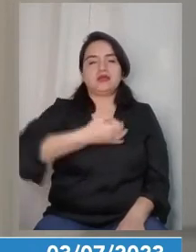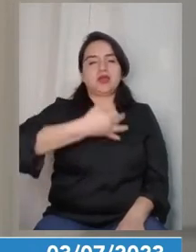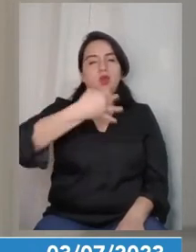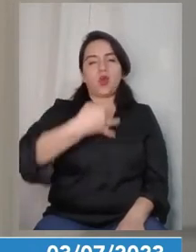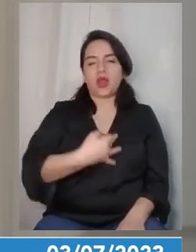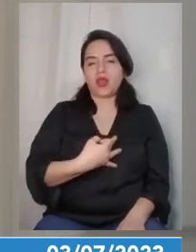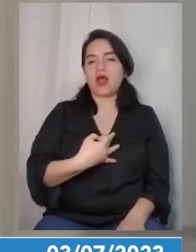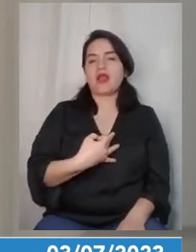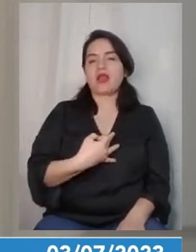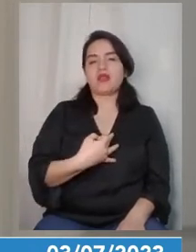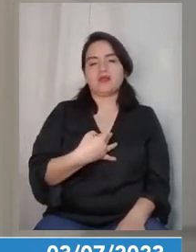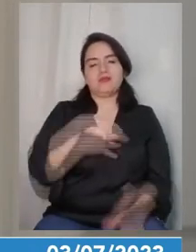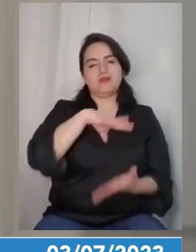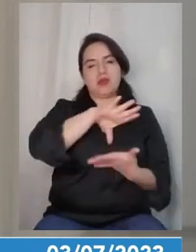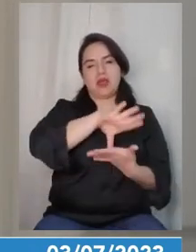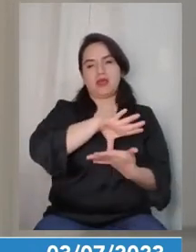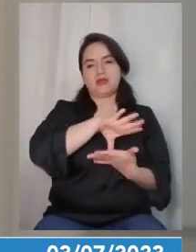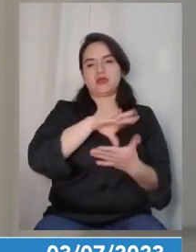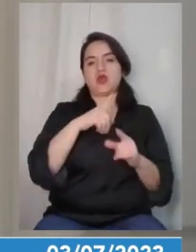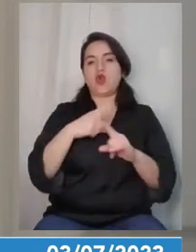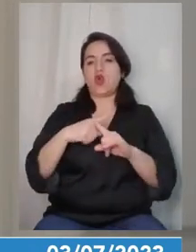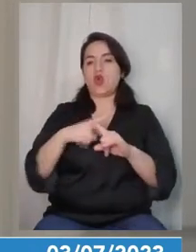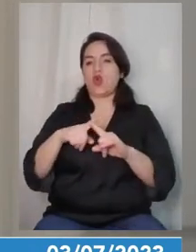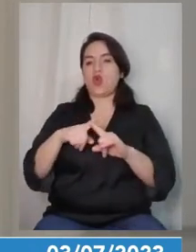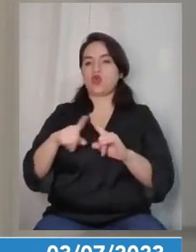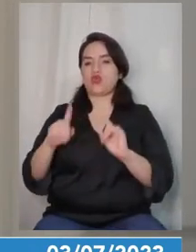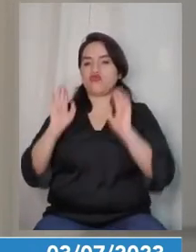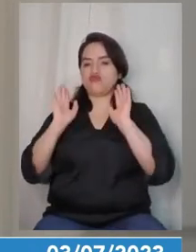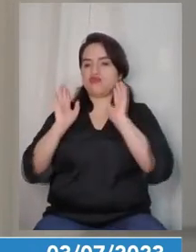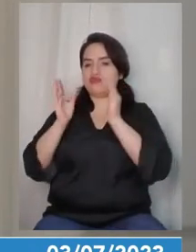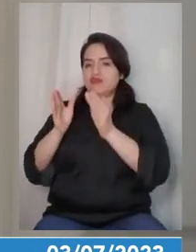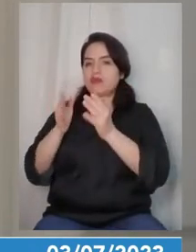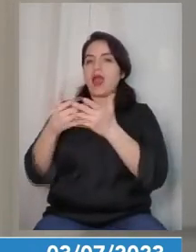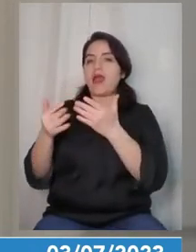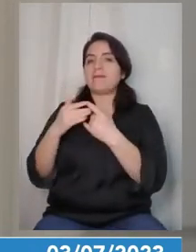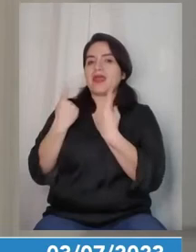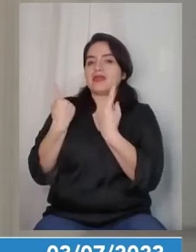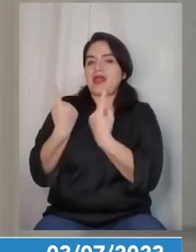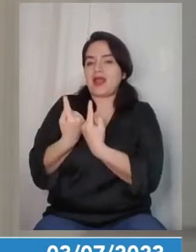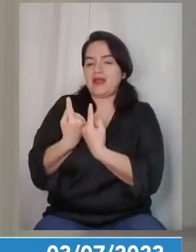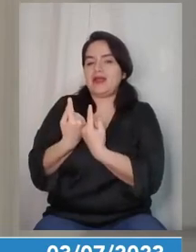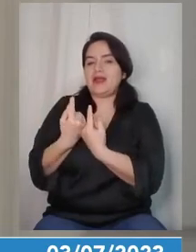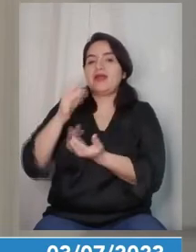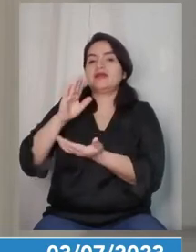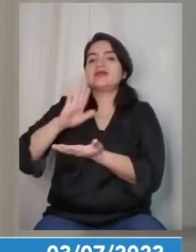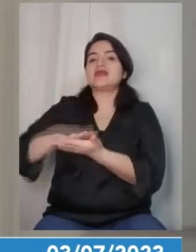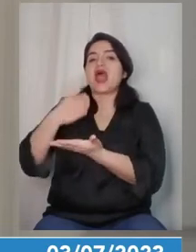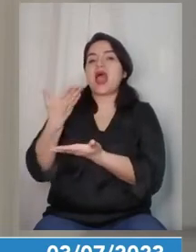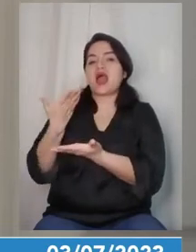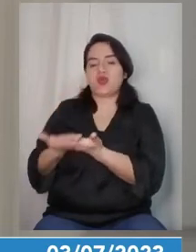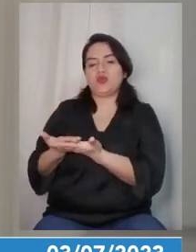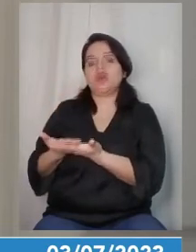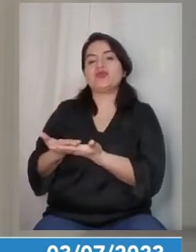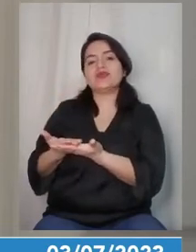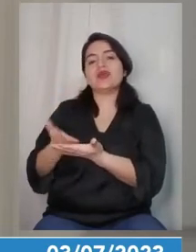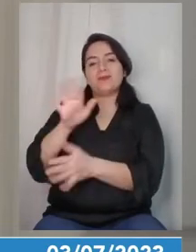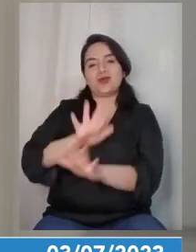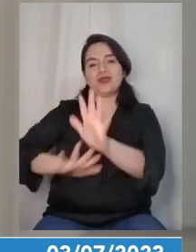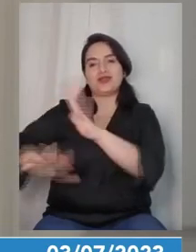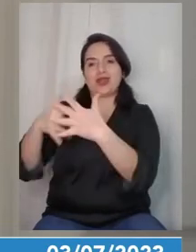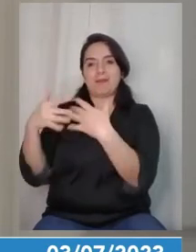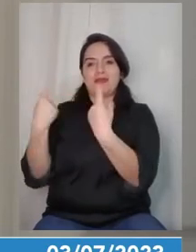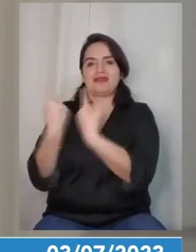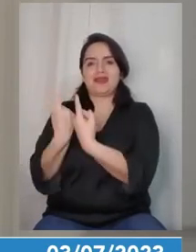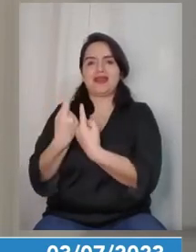y una función ambiental que tenga relación con la salubridad y justamente con la protección ambiental. Y eliminaría aquí